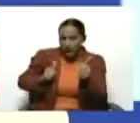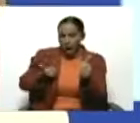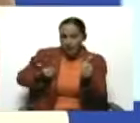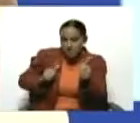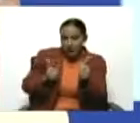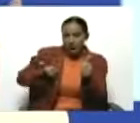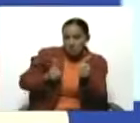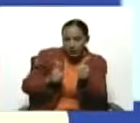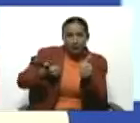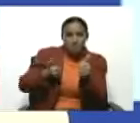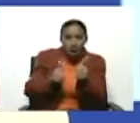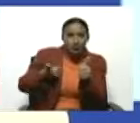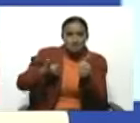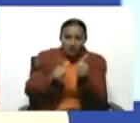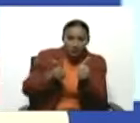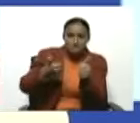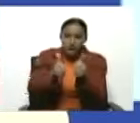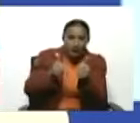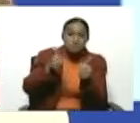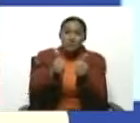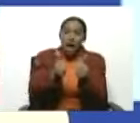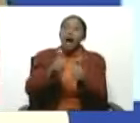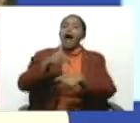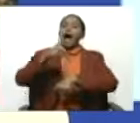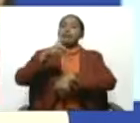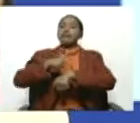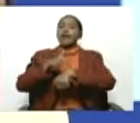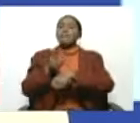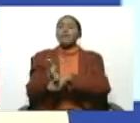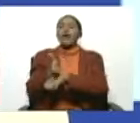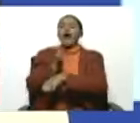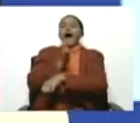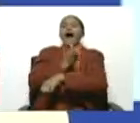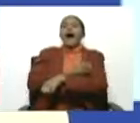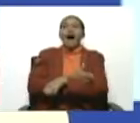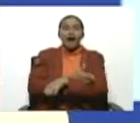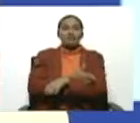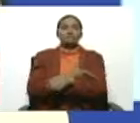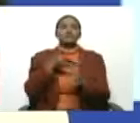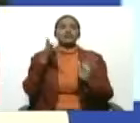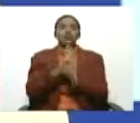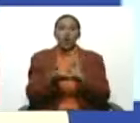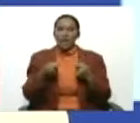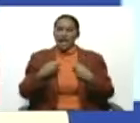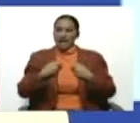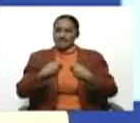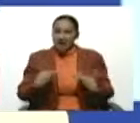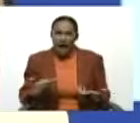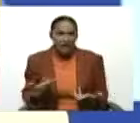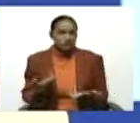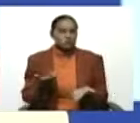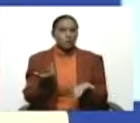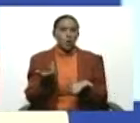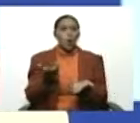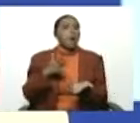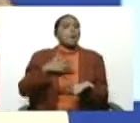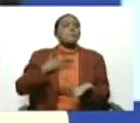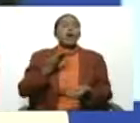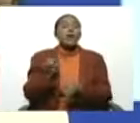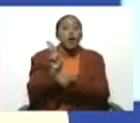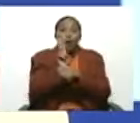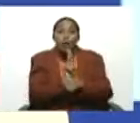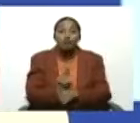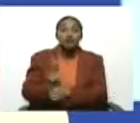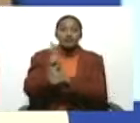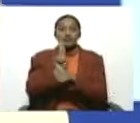llegó ahorras entonces tiempo ahorras costo Porque tú estás utilizando factores